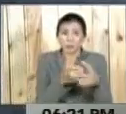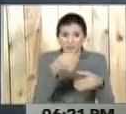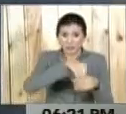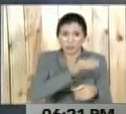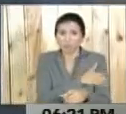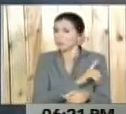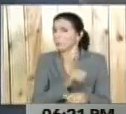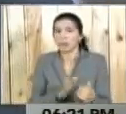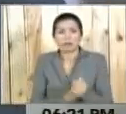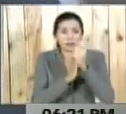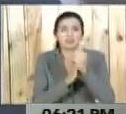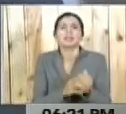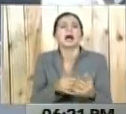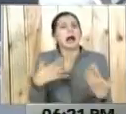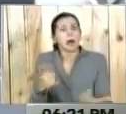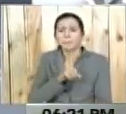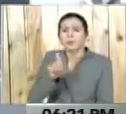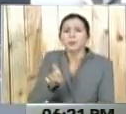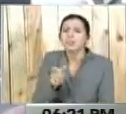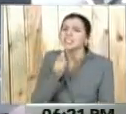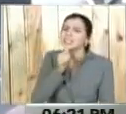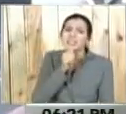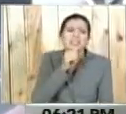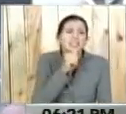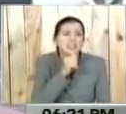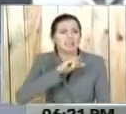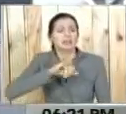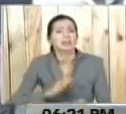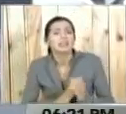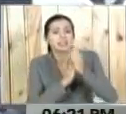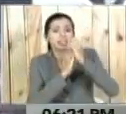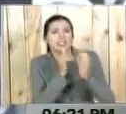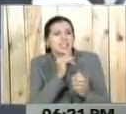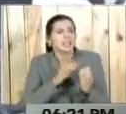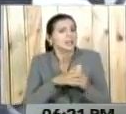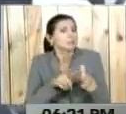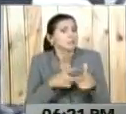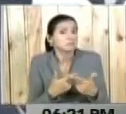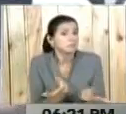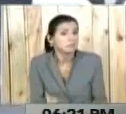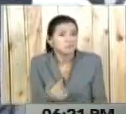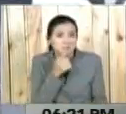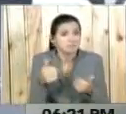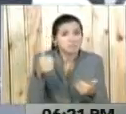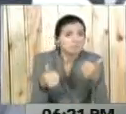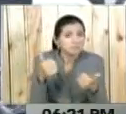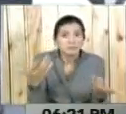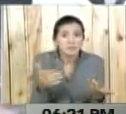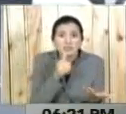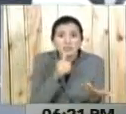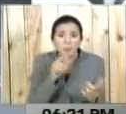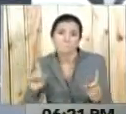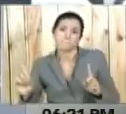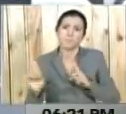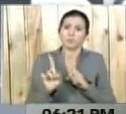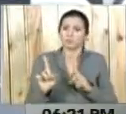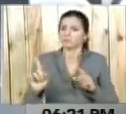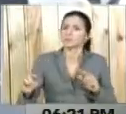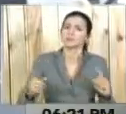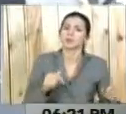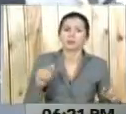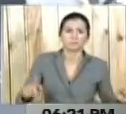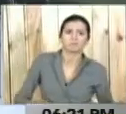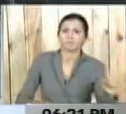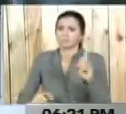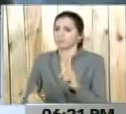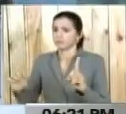de la Asamblea. ¿Quién es el líder entonces? ¿Quién es el líder y a quién? Ese es el gran dilema. ¿Quién se le para al frente al gobierno para discutir?